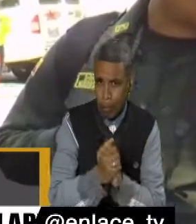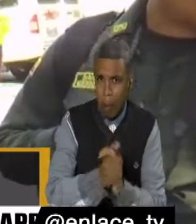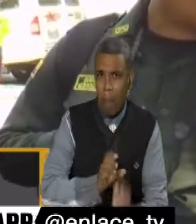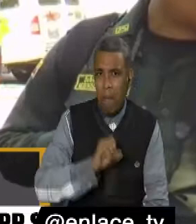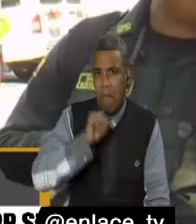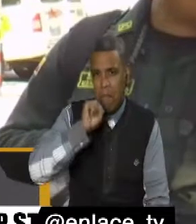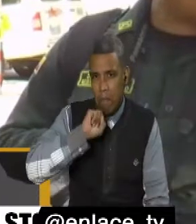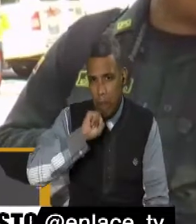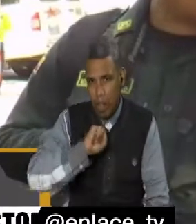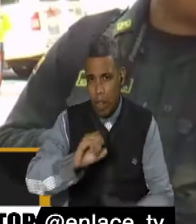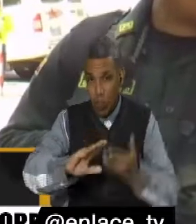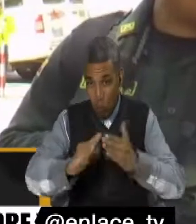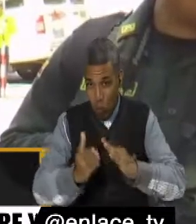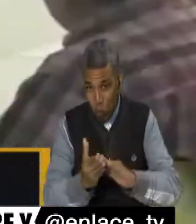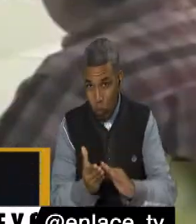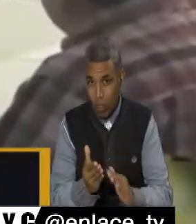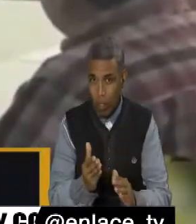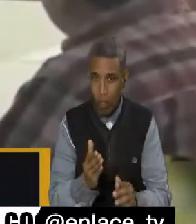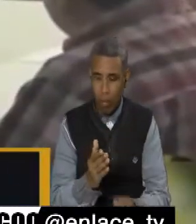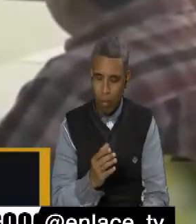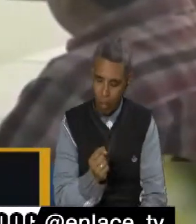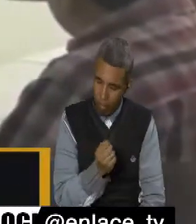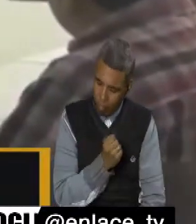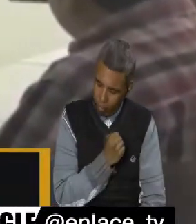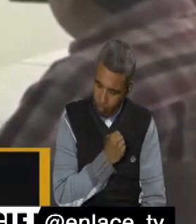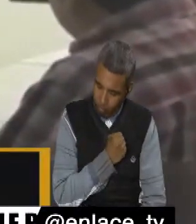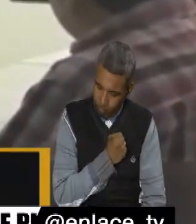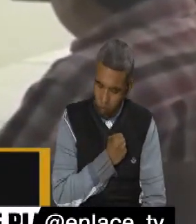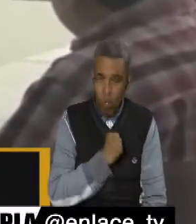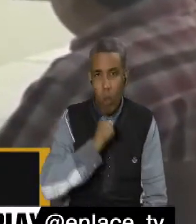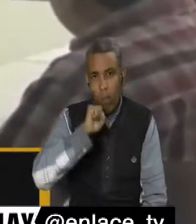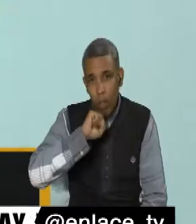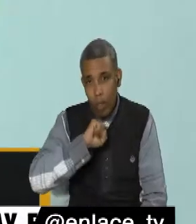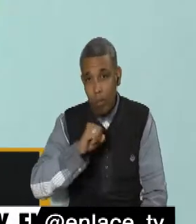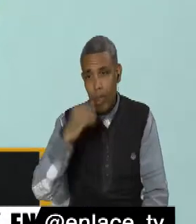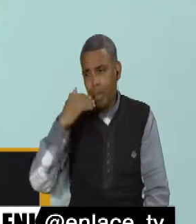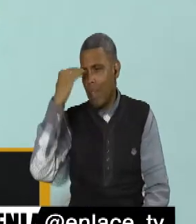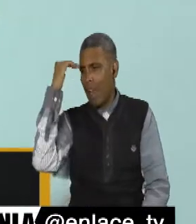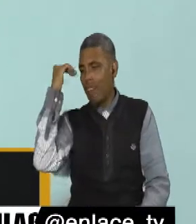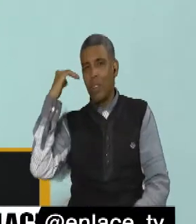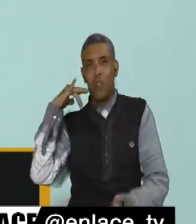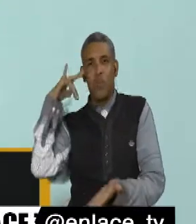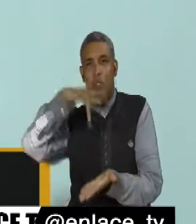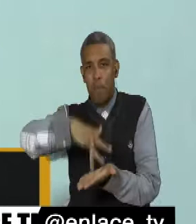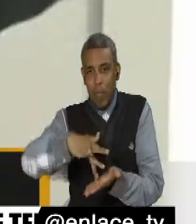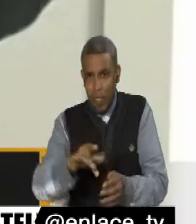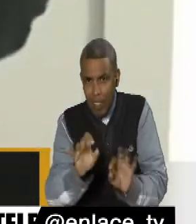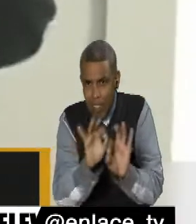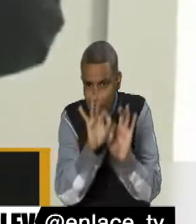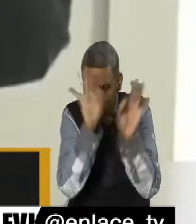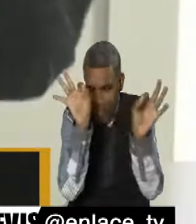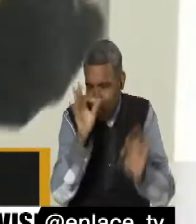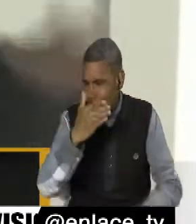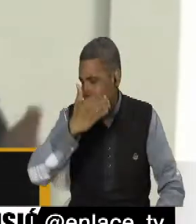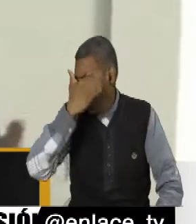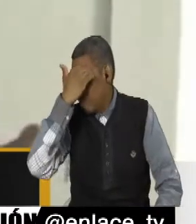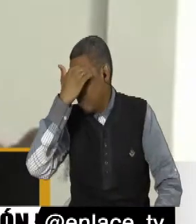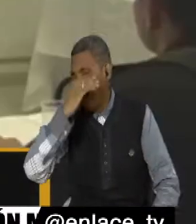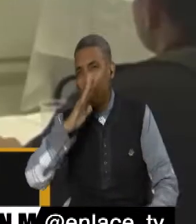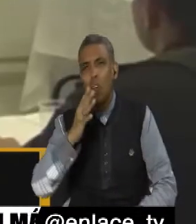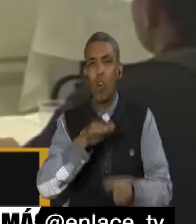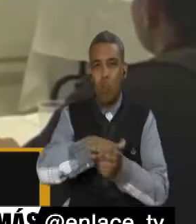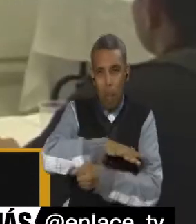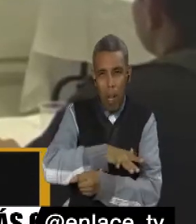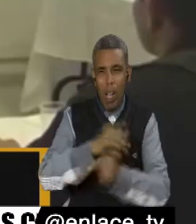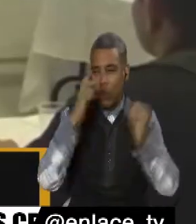que esta tierra la llevo en mi corazón. Gracias. No había podido venir antes porque, de hecho, el trabajo y todas